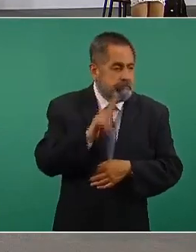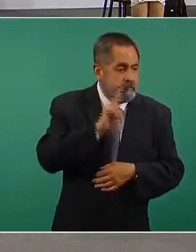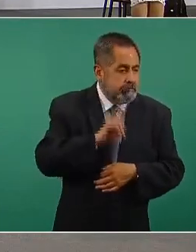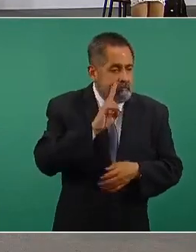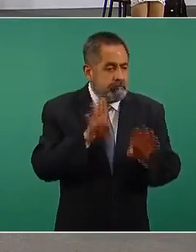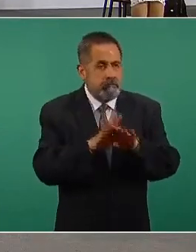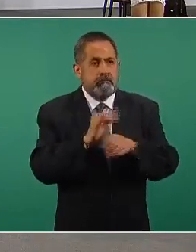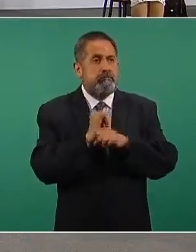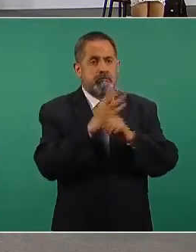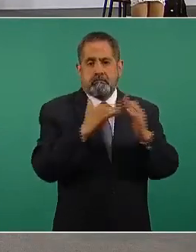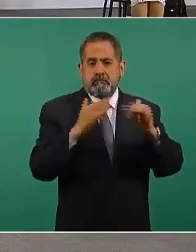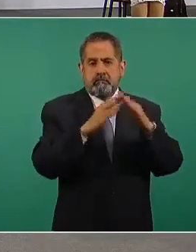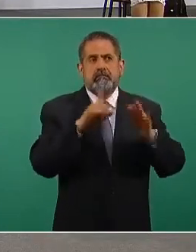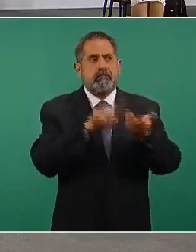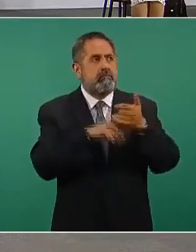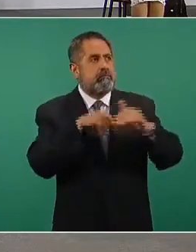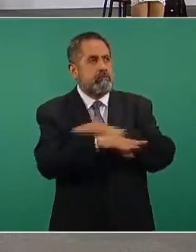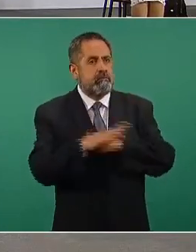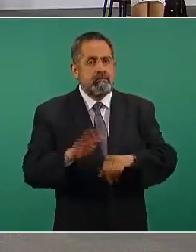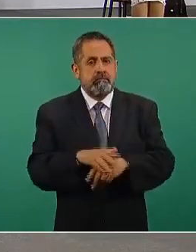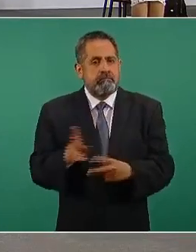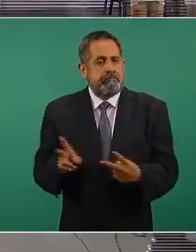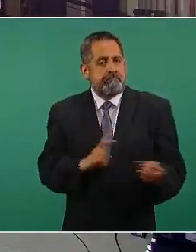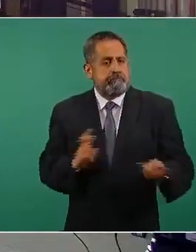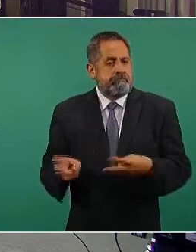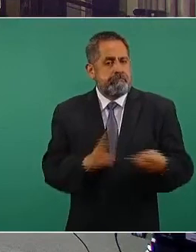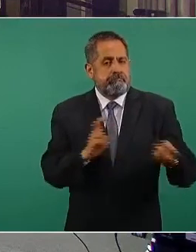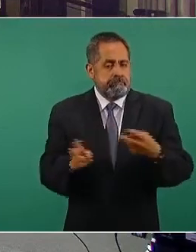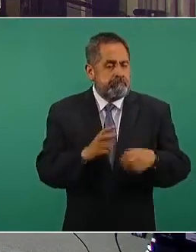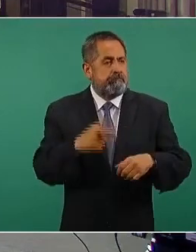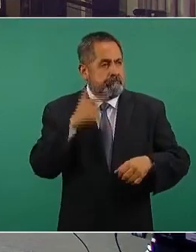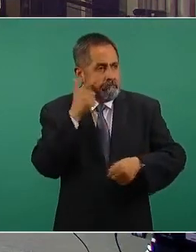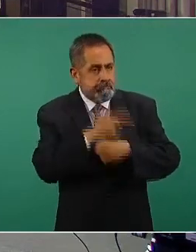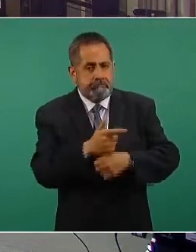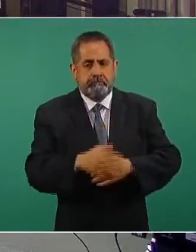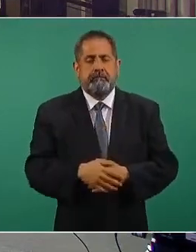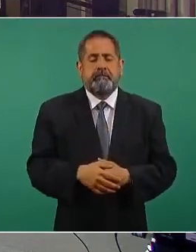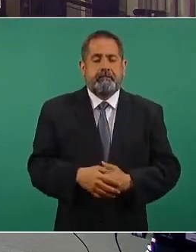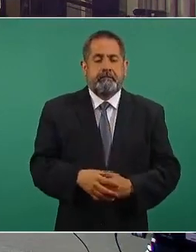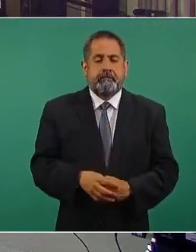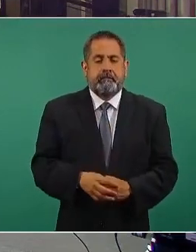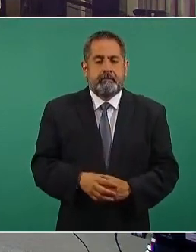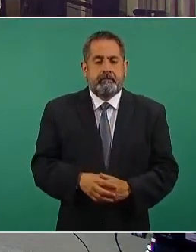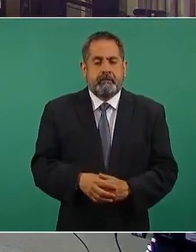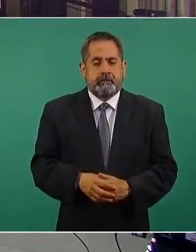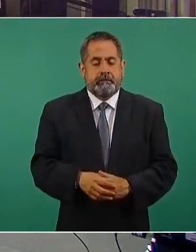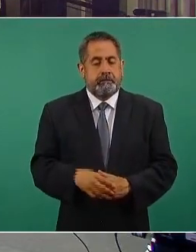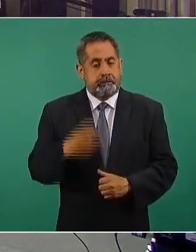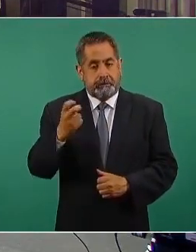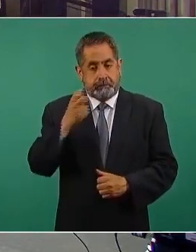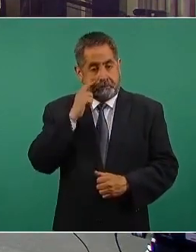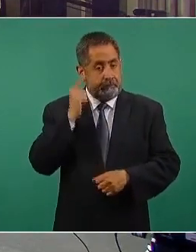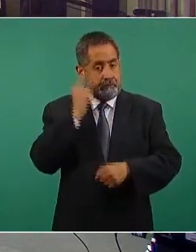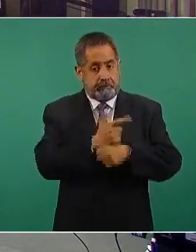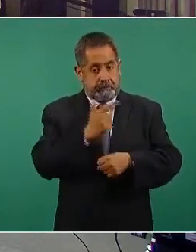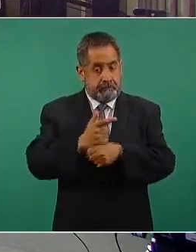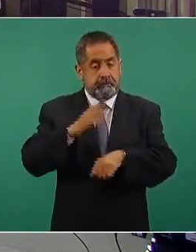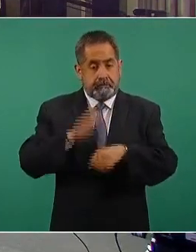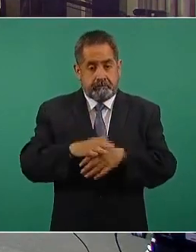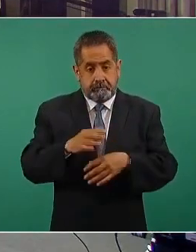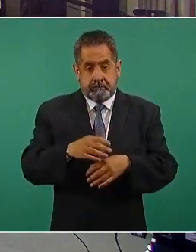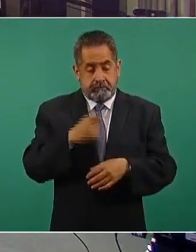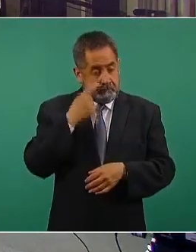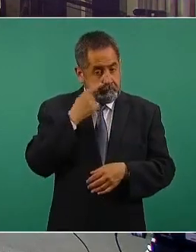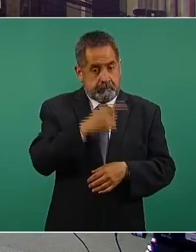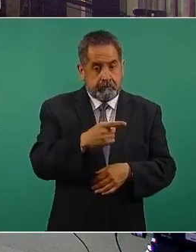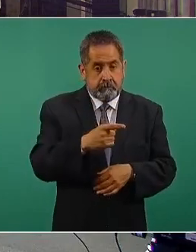de los cateos que siguen aún en proceso. La que sigue, por favor. Estos son hallazgos adicionales